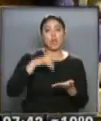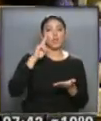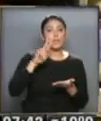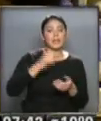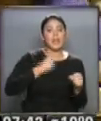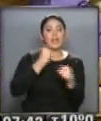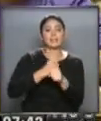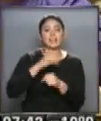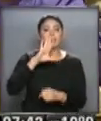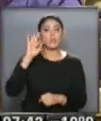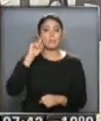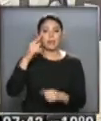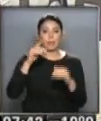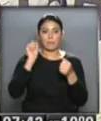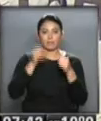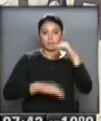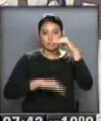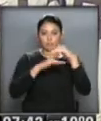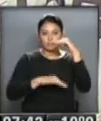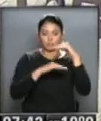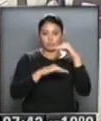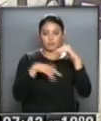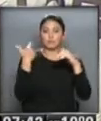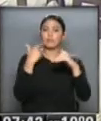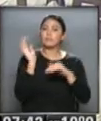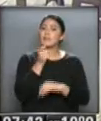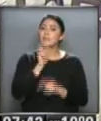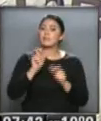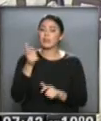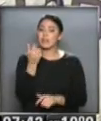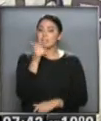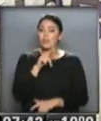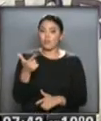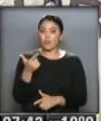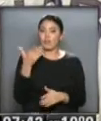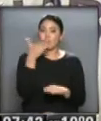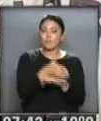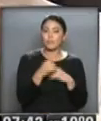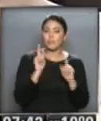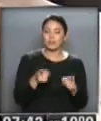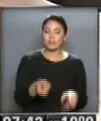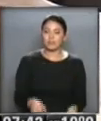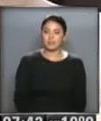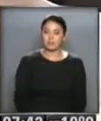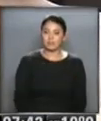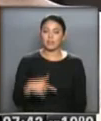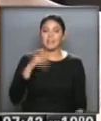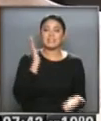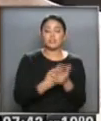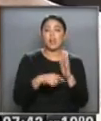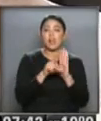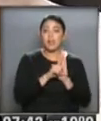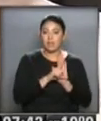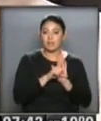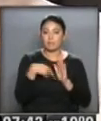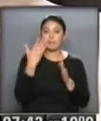a 50.000 pesos. Un obstáculo infranqueable para quienes no contaban con el dinero necesario. La sanción de esta ley es mucho